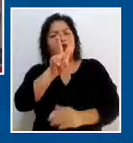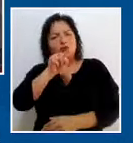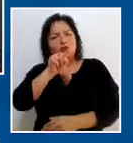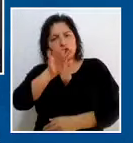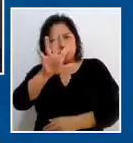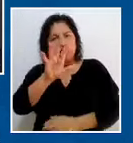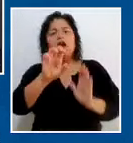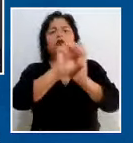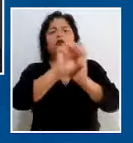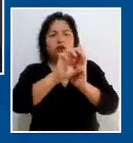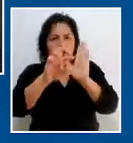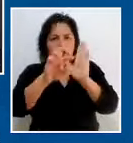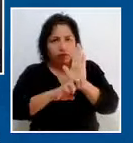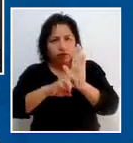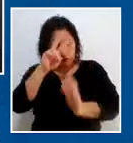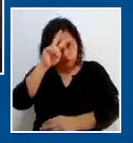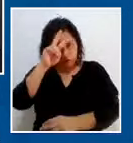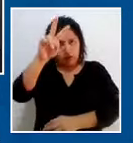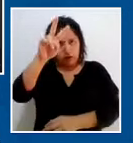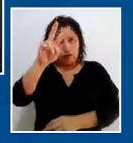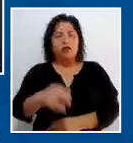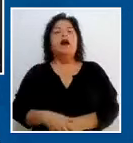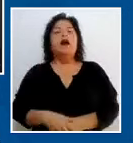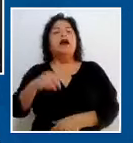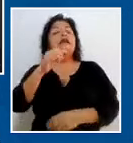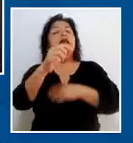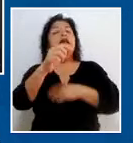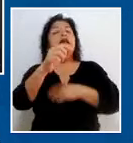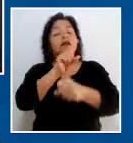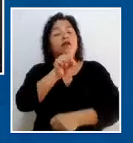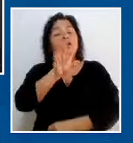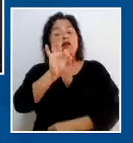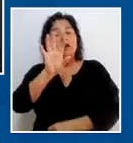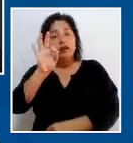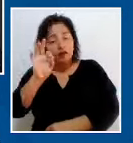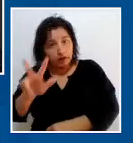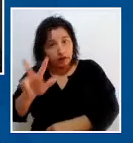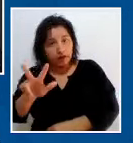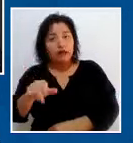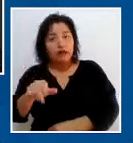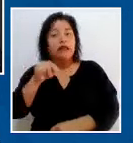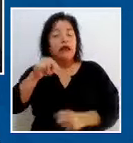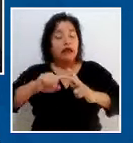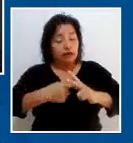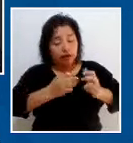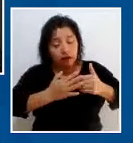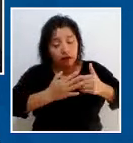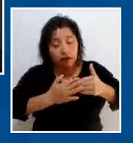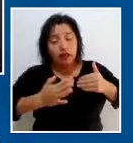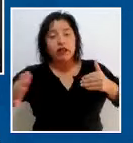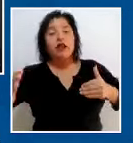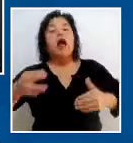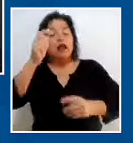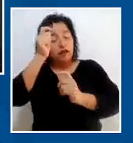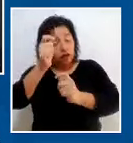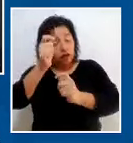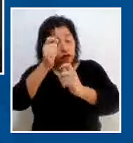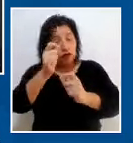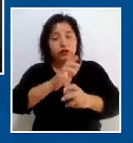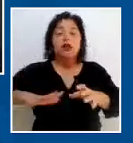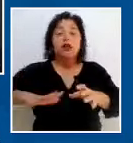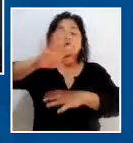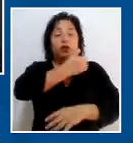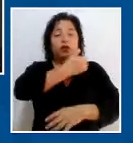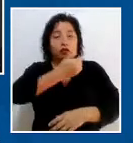de la Constitución Política del Perú, la Constitución de 1993, y a partir de ahí, pues, se reconoce en todo el Estado